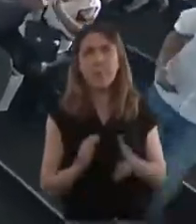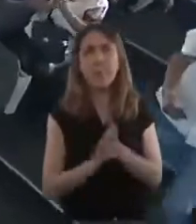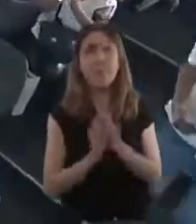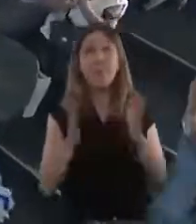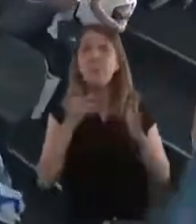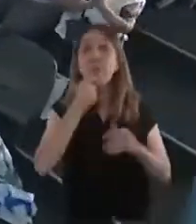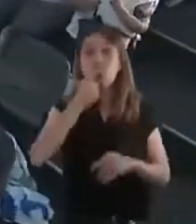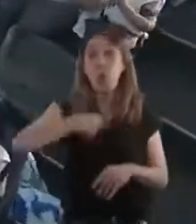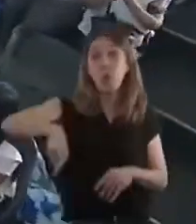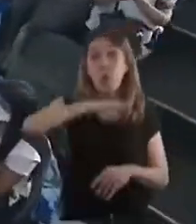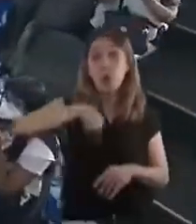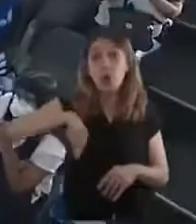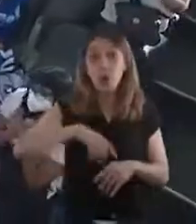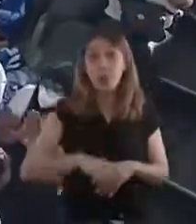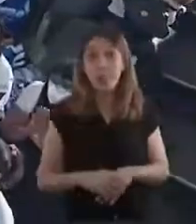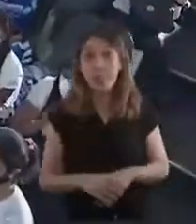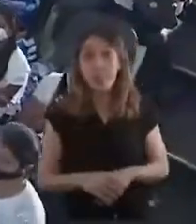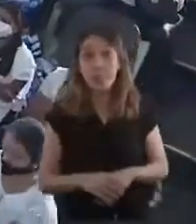Nosotros